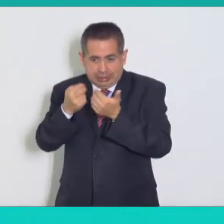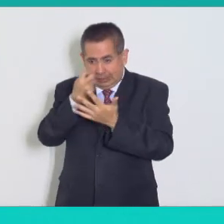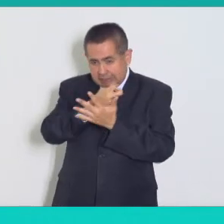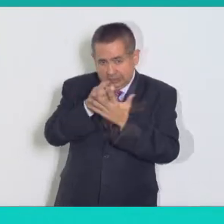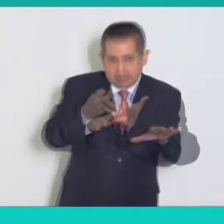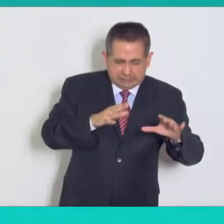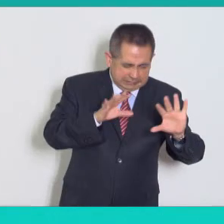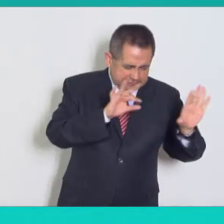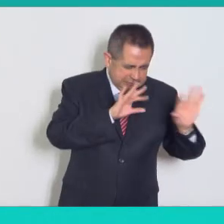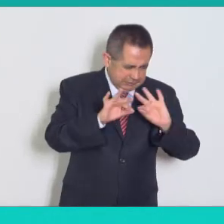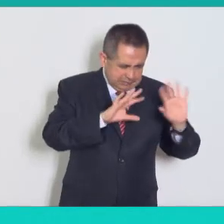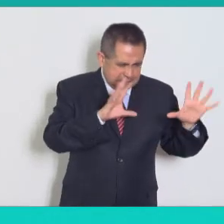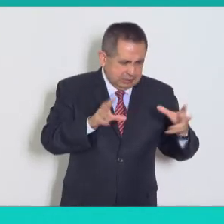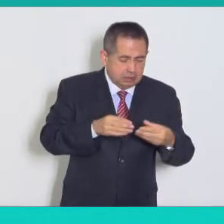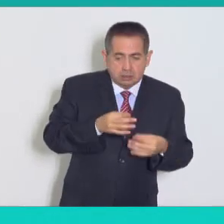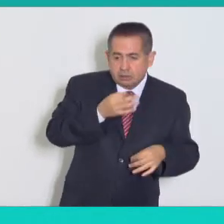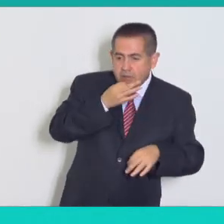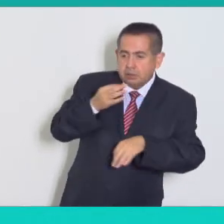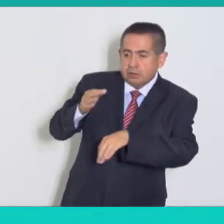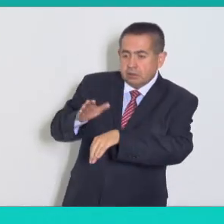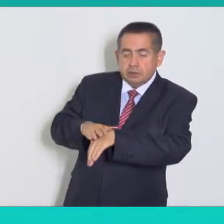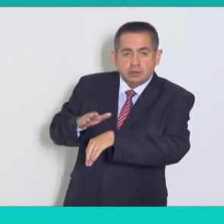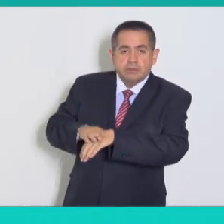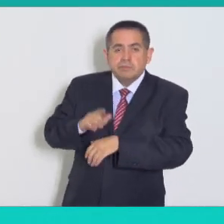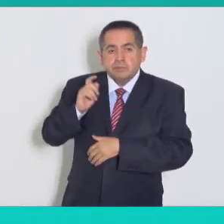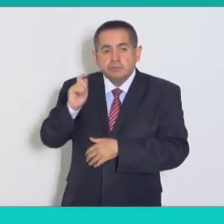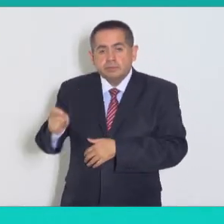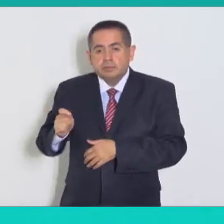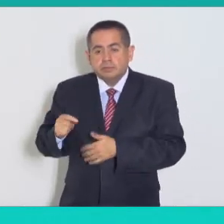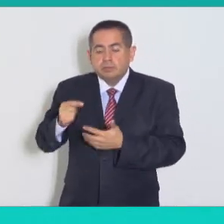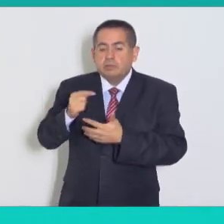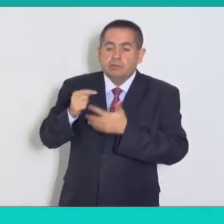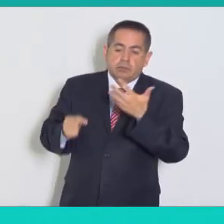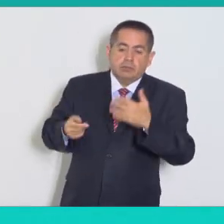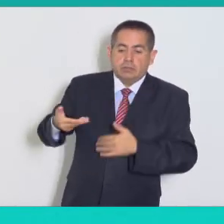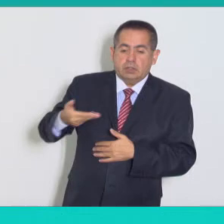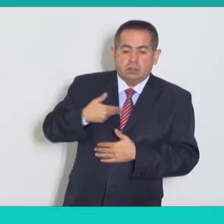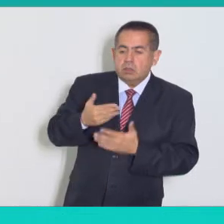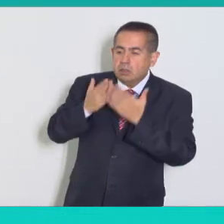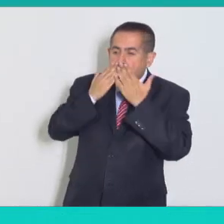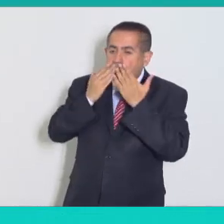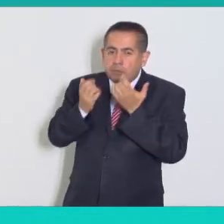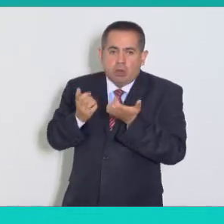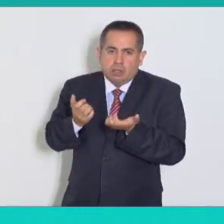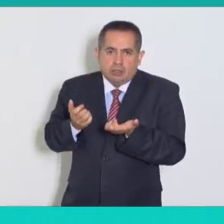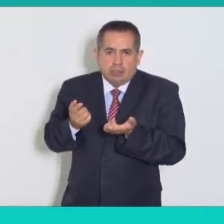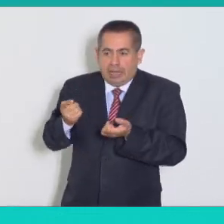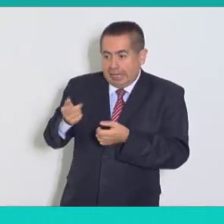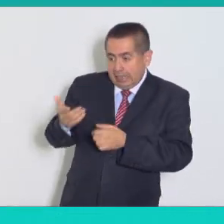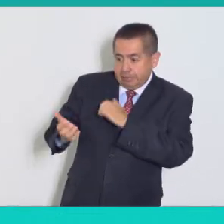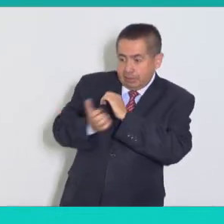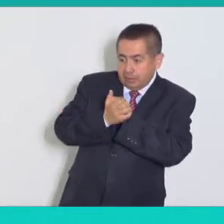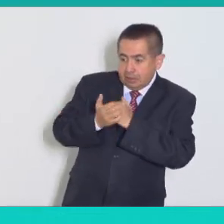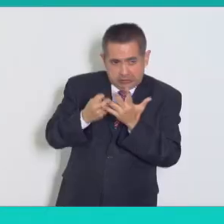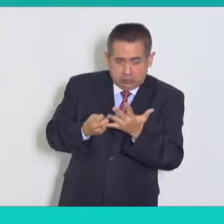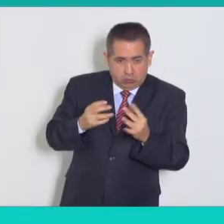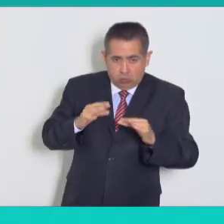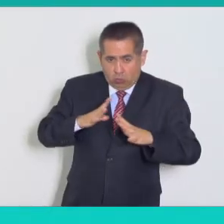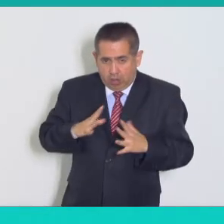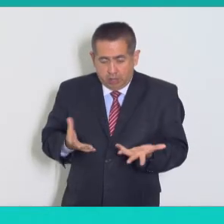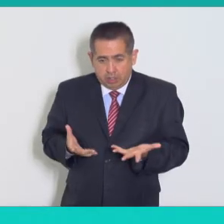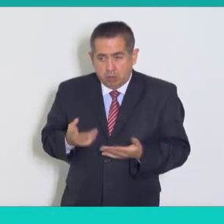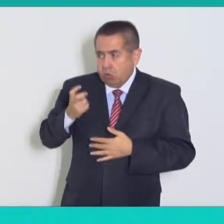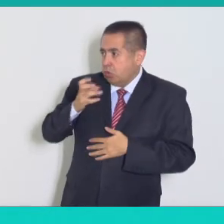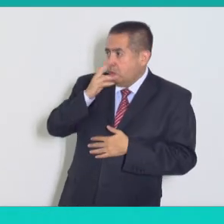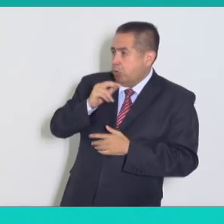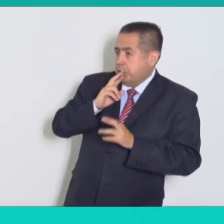formato excel en sus alegatos el sujeto obligado reiteró su respuesta original y agregó que la información ahora solicitada se refiere a denuncias o quejas por abuso sexual